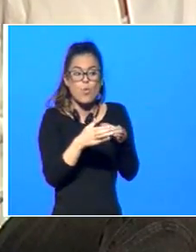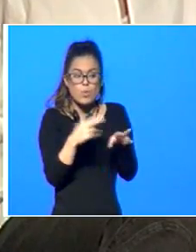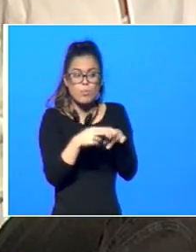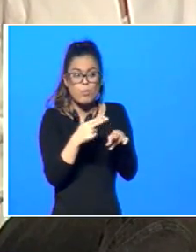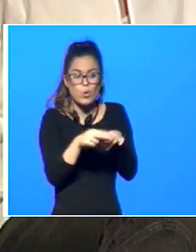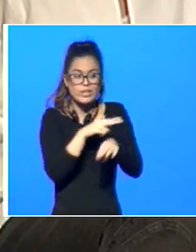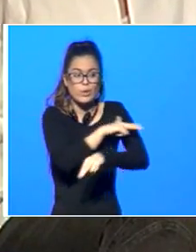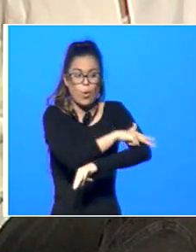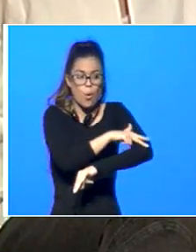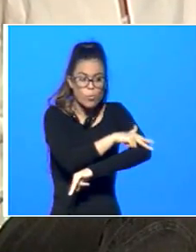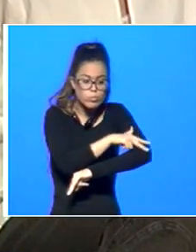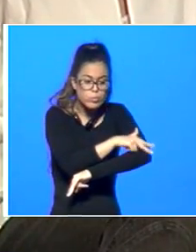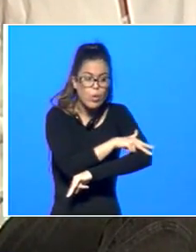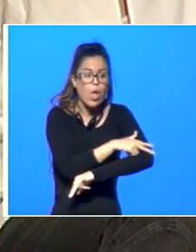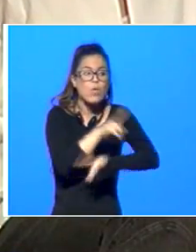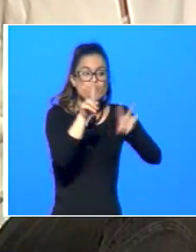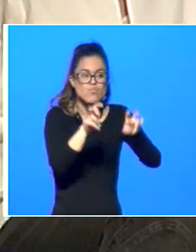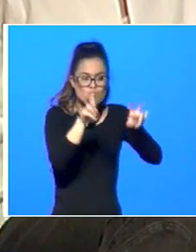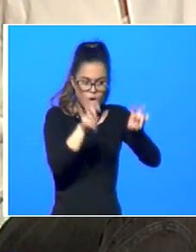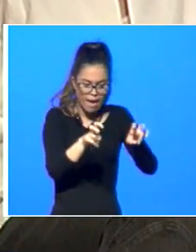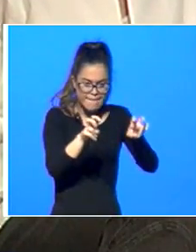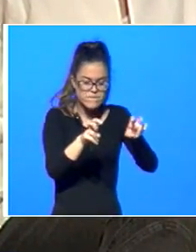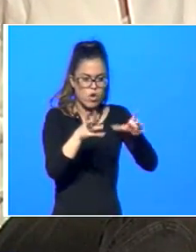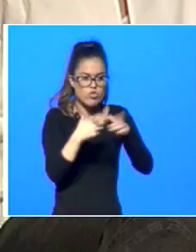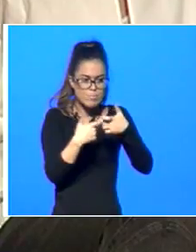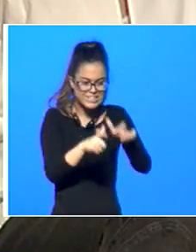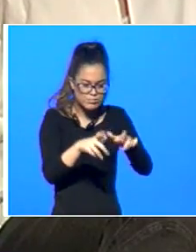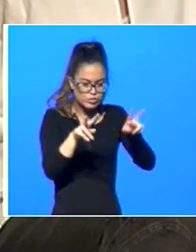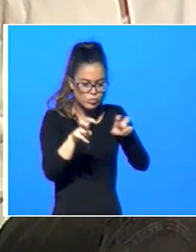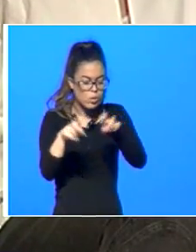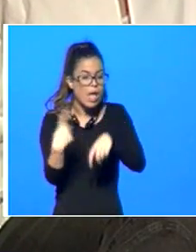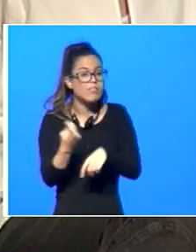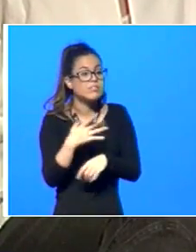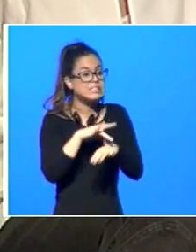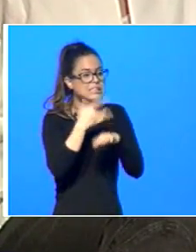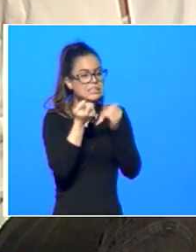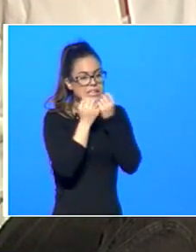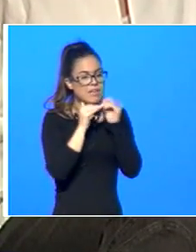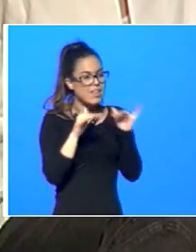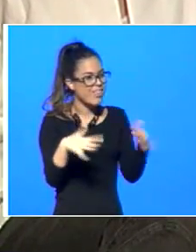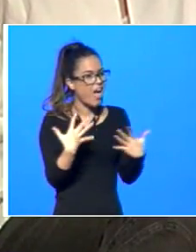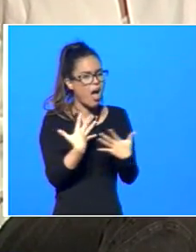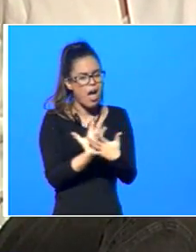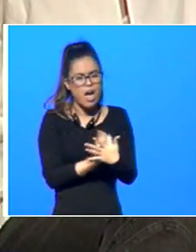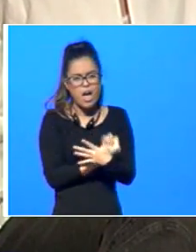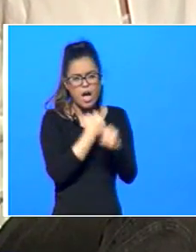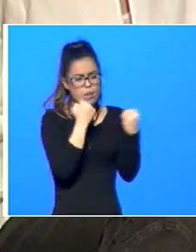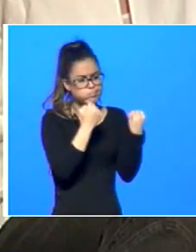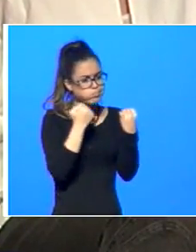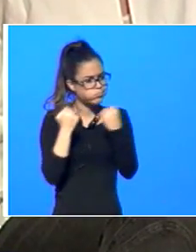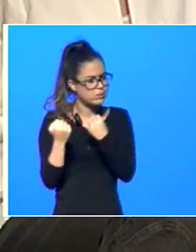que un nuevo departamento o lo que sea, hay que sensibilizar a todos los estamentos de la